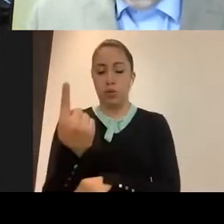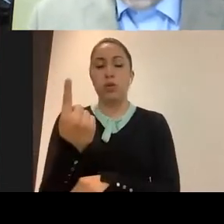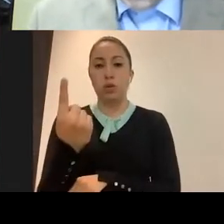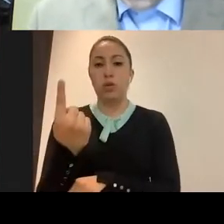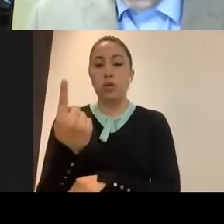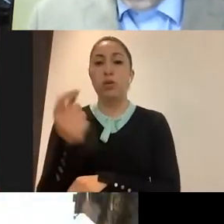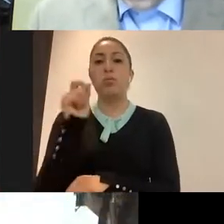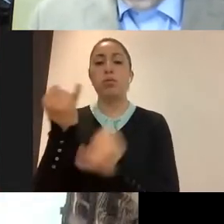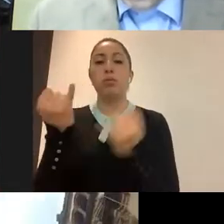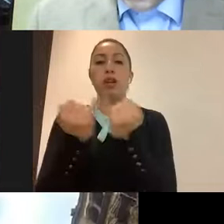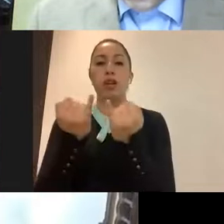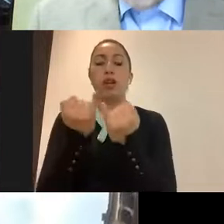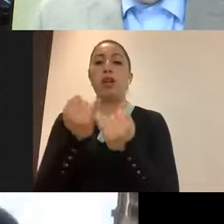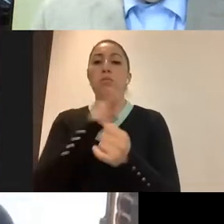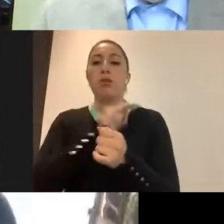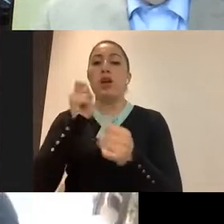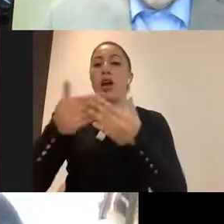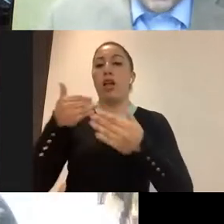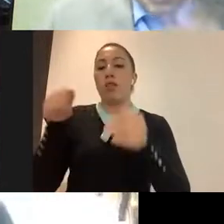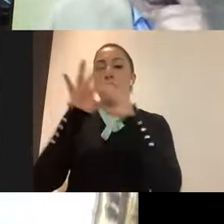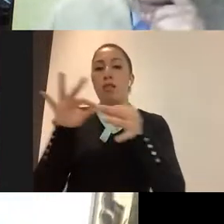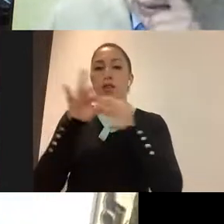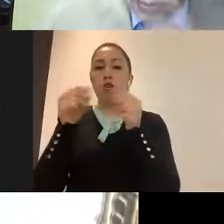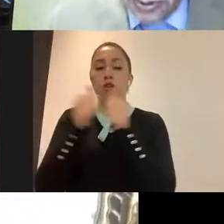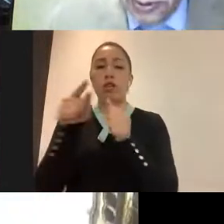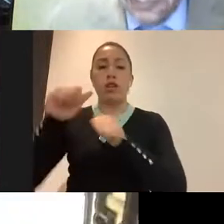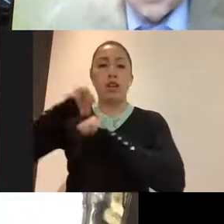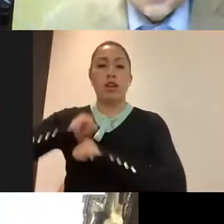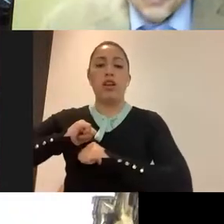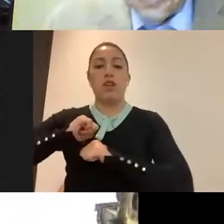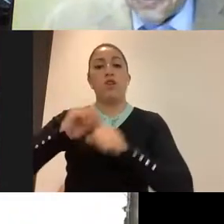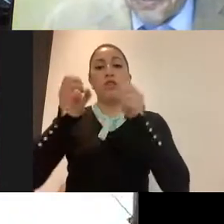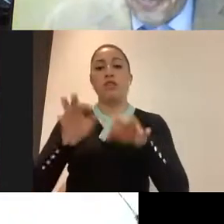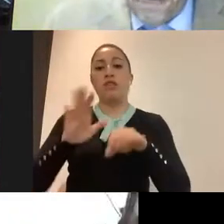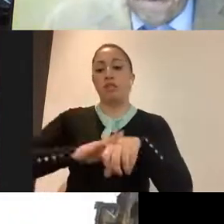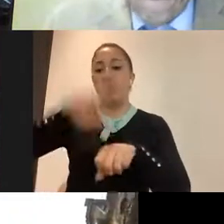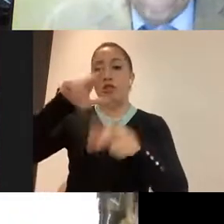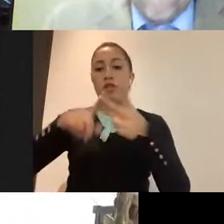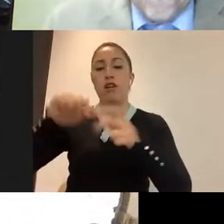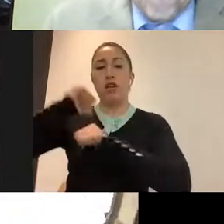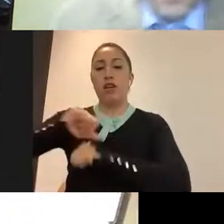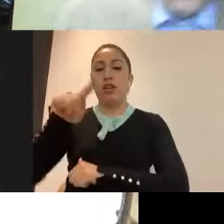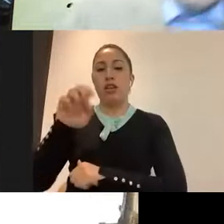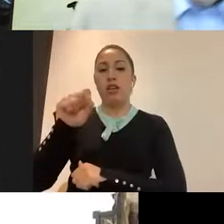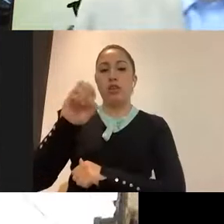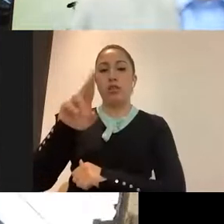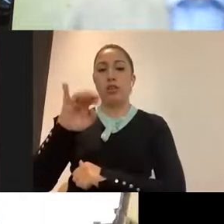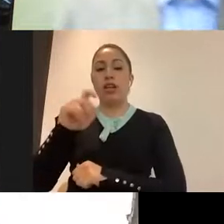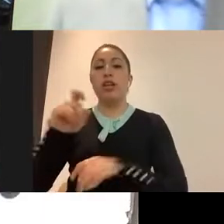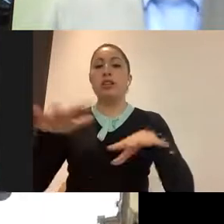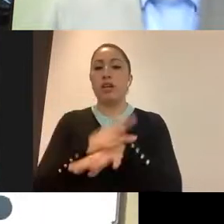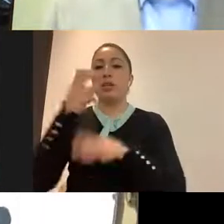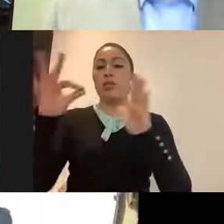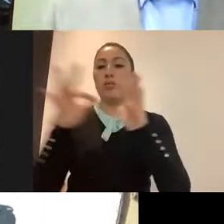estaría complementando de acuerdo a la plática que se tuvo con oficial mayor y tesorería, por lo que estaríamos modificando este punto para la